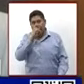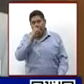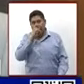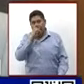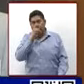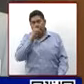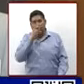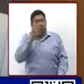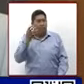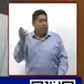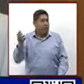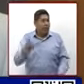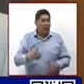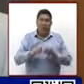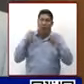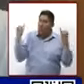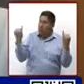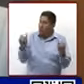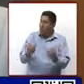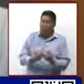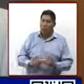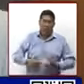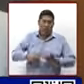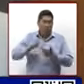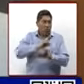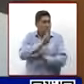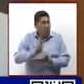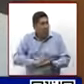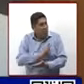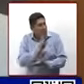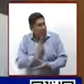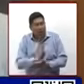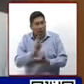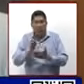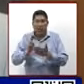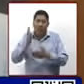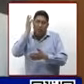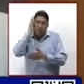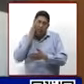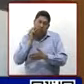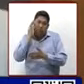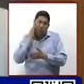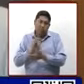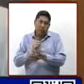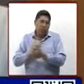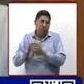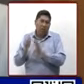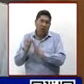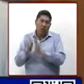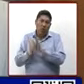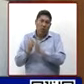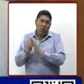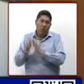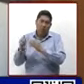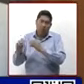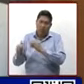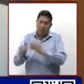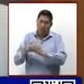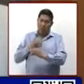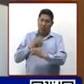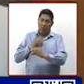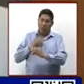preguntas de las instituciones, universidades, instituciones colegiadas que han remitido a sede de la Asamblea